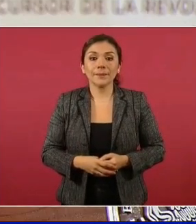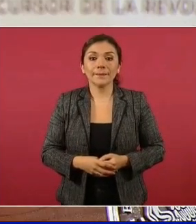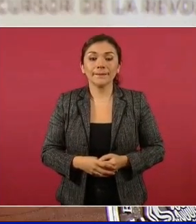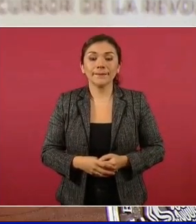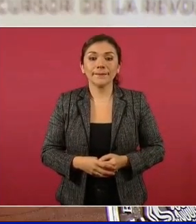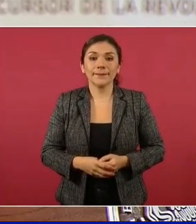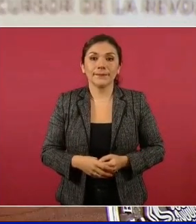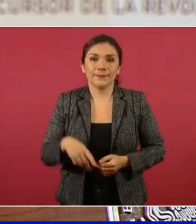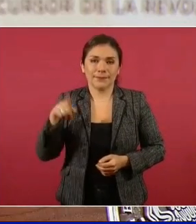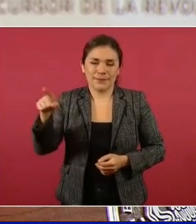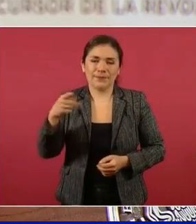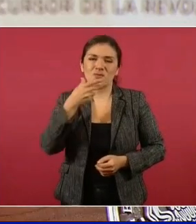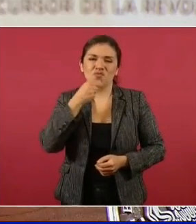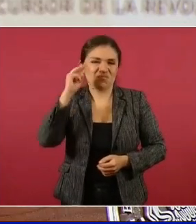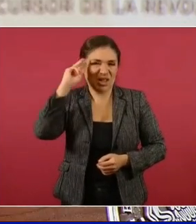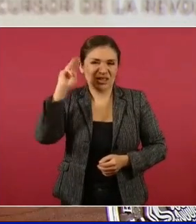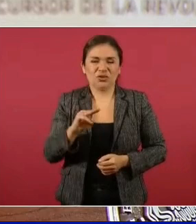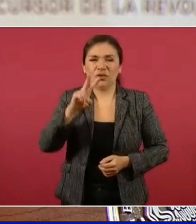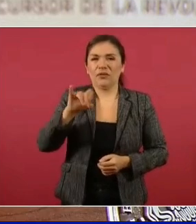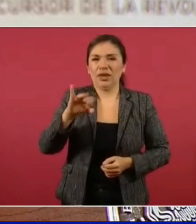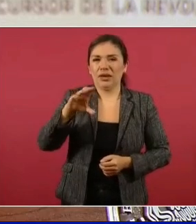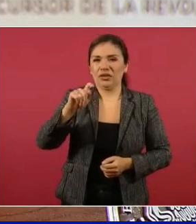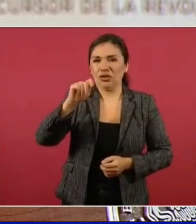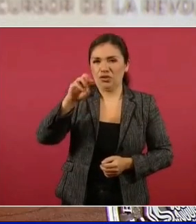Al maestro Víctor,